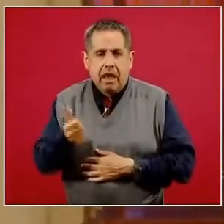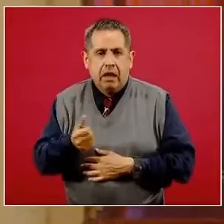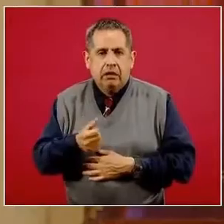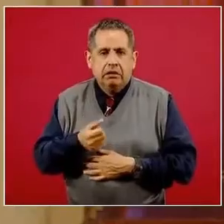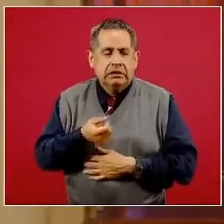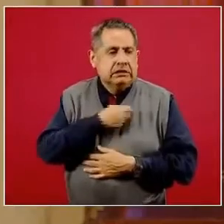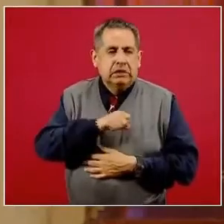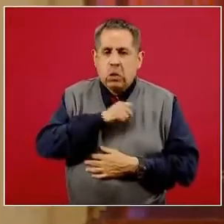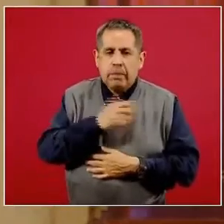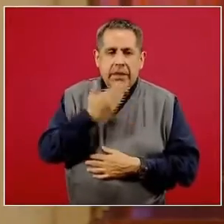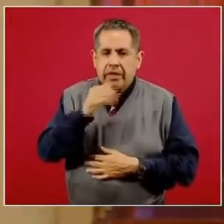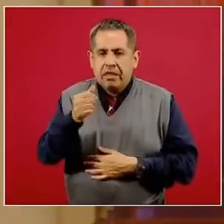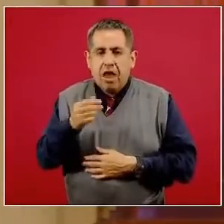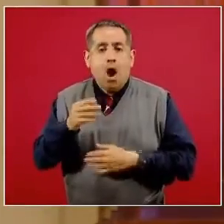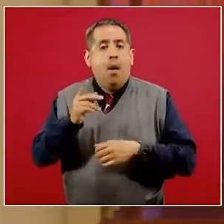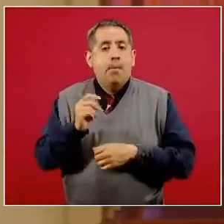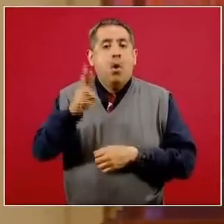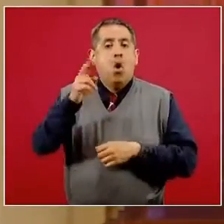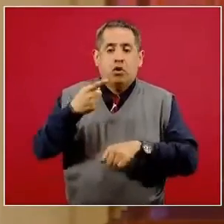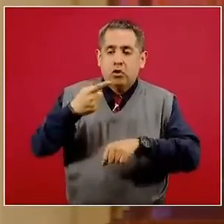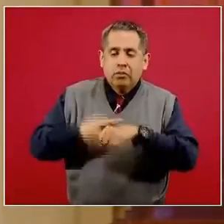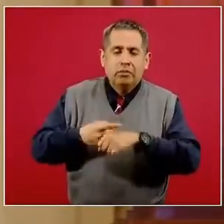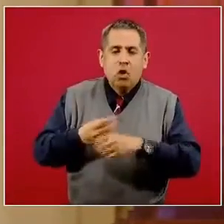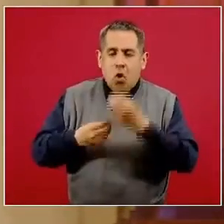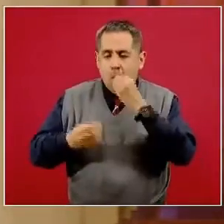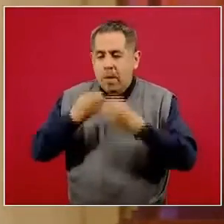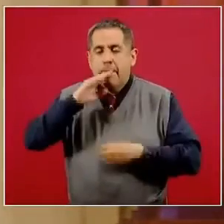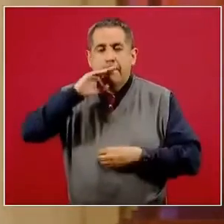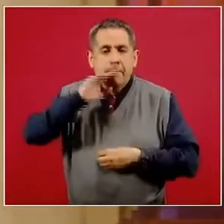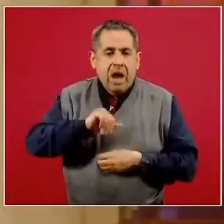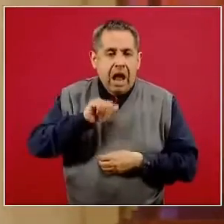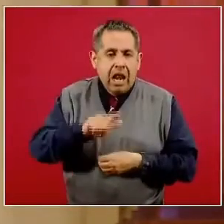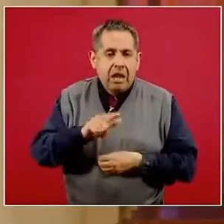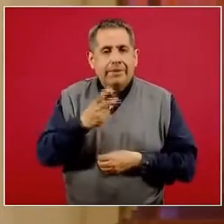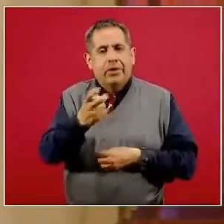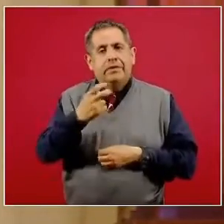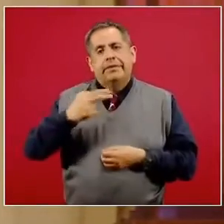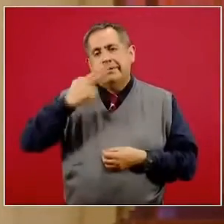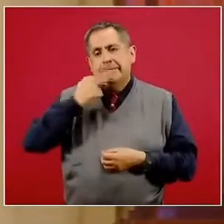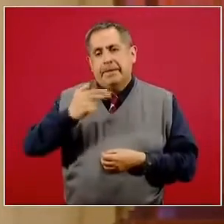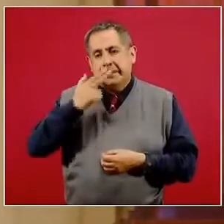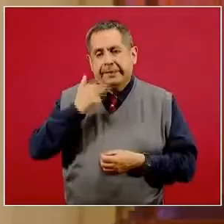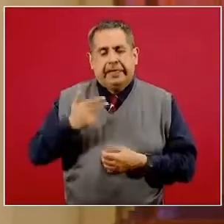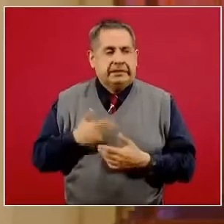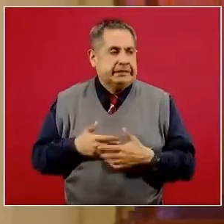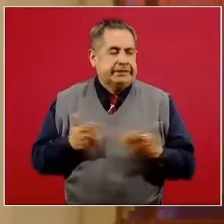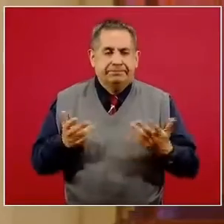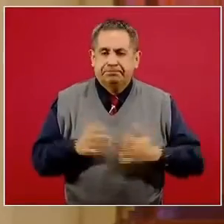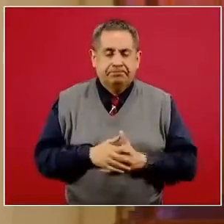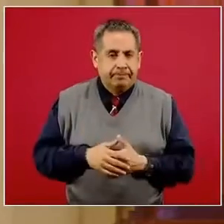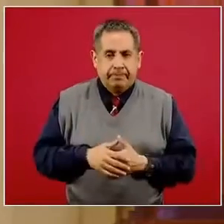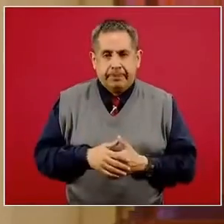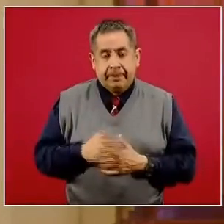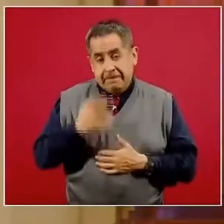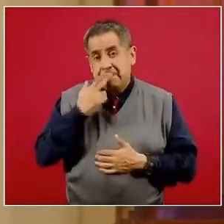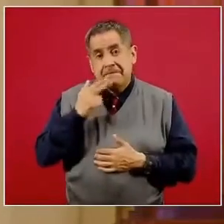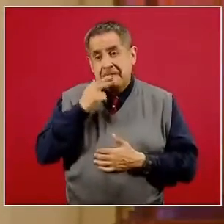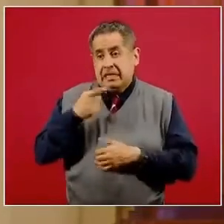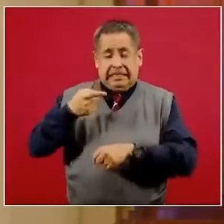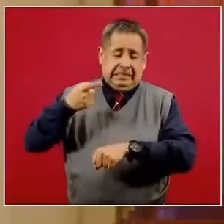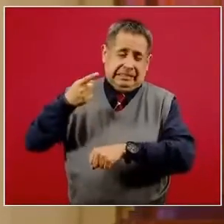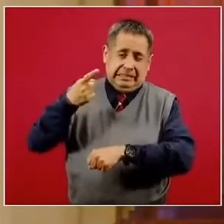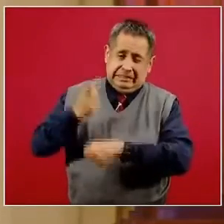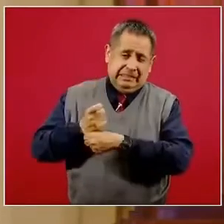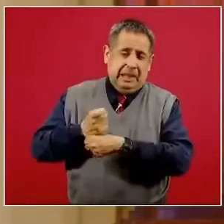las enfermedades asociadas a esta mortalidad es justamente la diabetes, que ya es la enfermedad